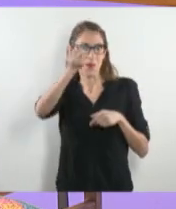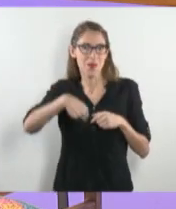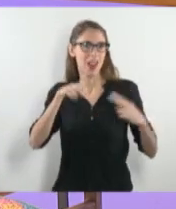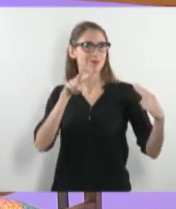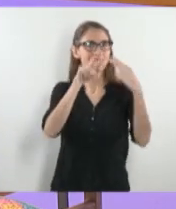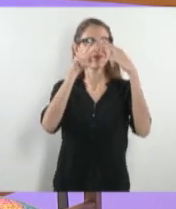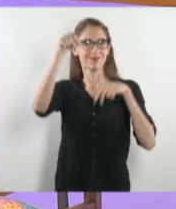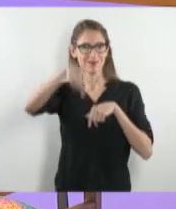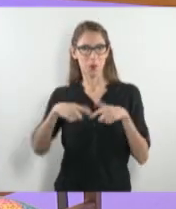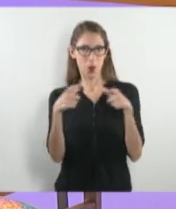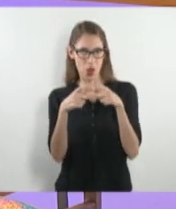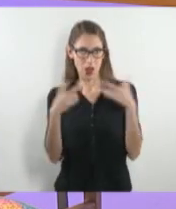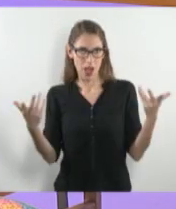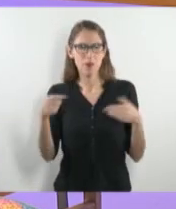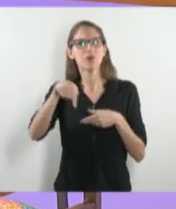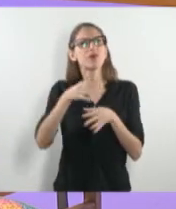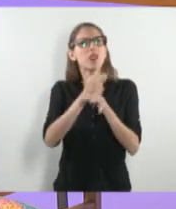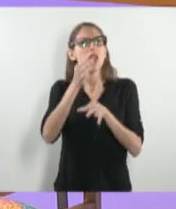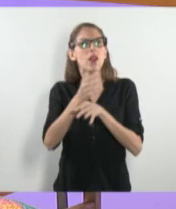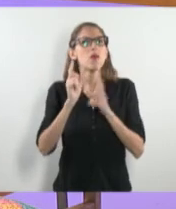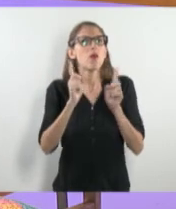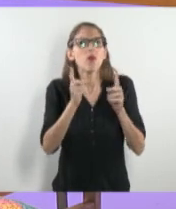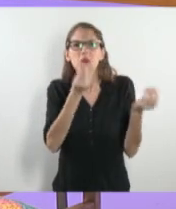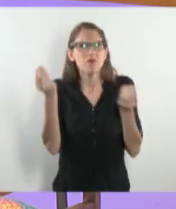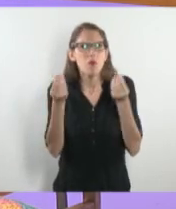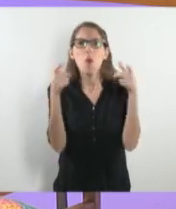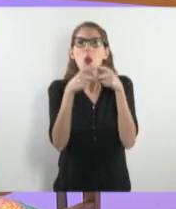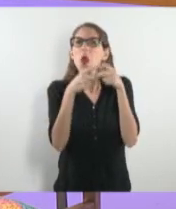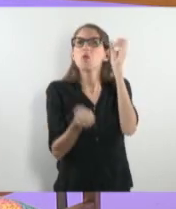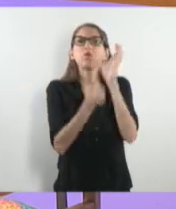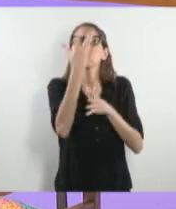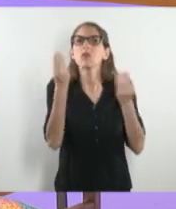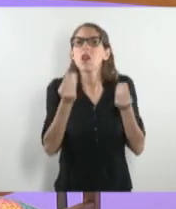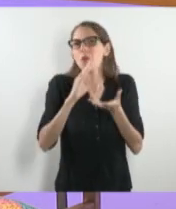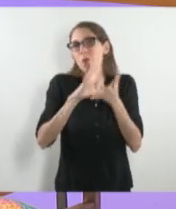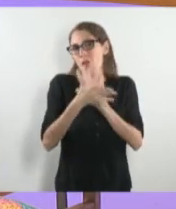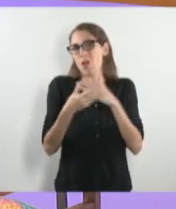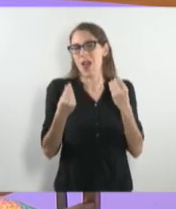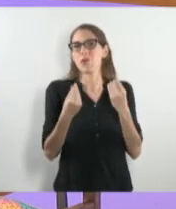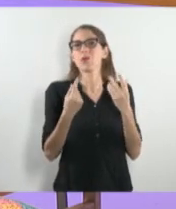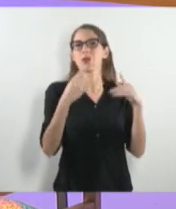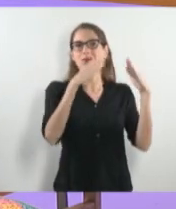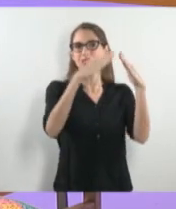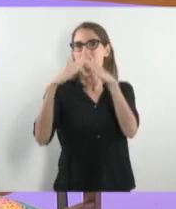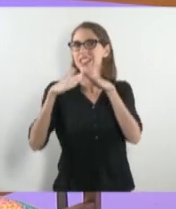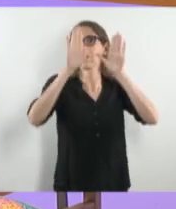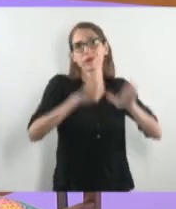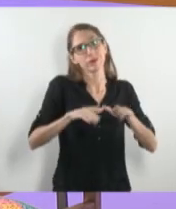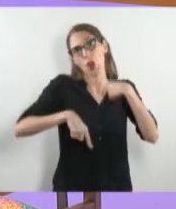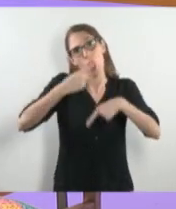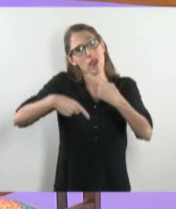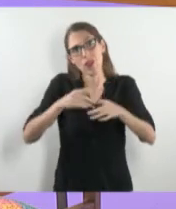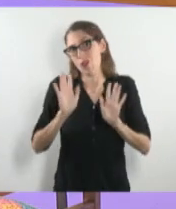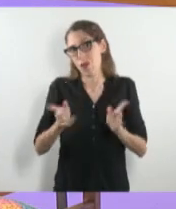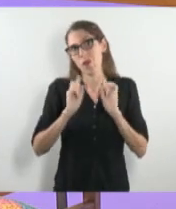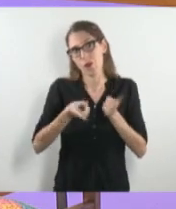este programa. Seguimos Educando, saben que es un programa que hacemos en cuarentena, ¿sí? Seguimos en cuarentena, una